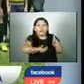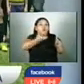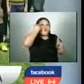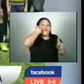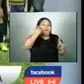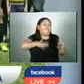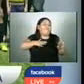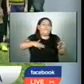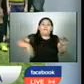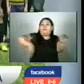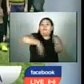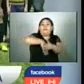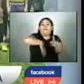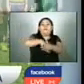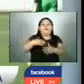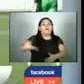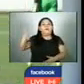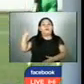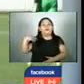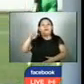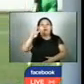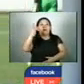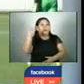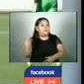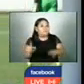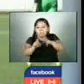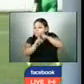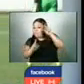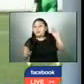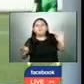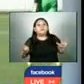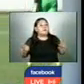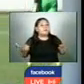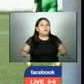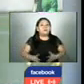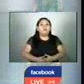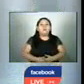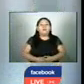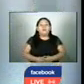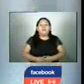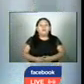futbolista desde hace cuatro días. Conozca más de este caso.